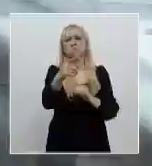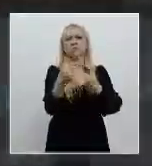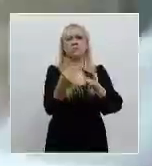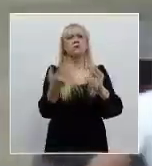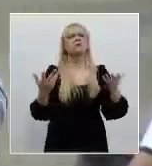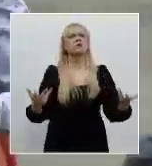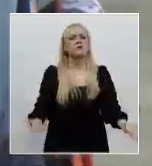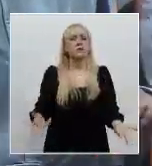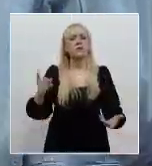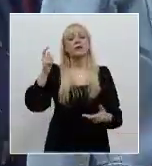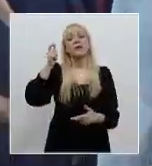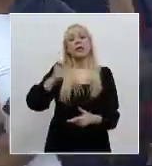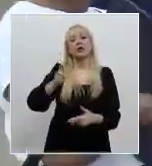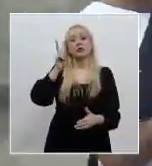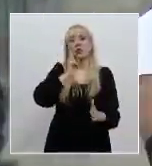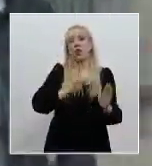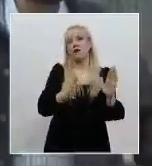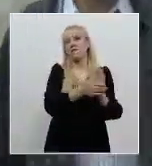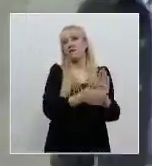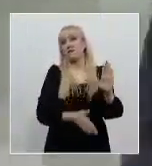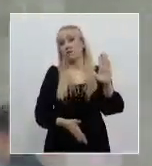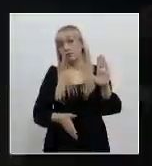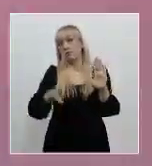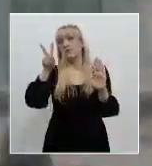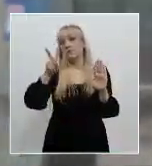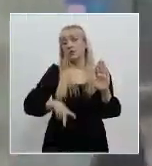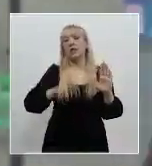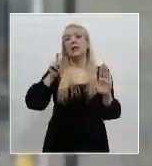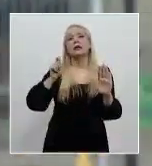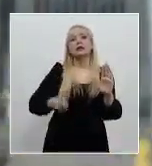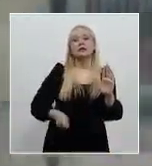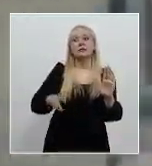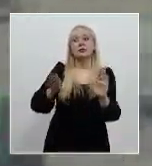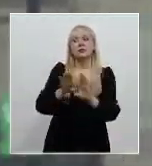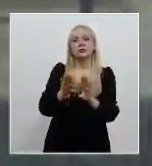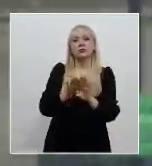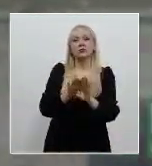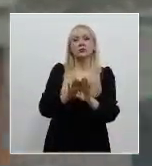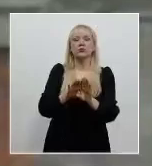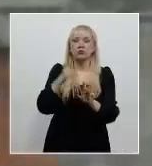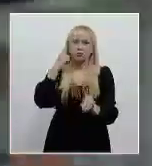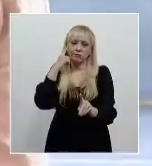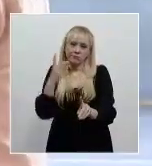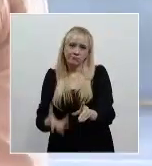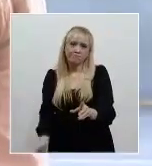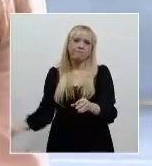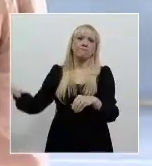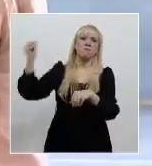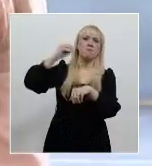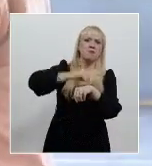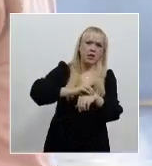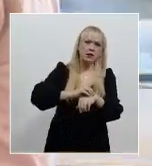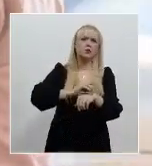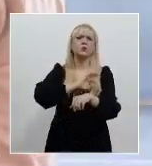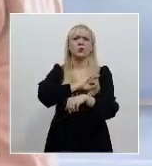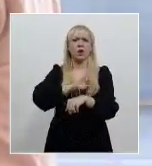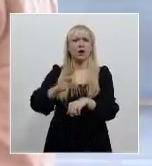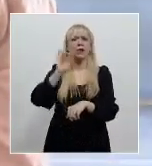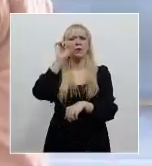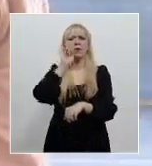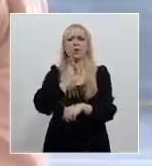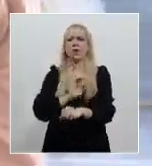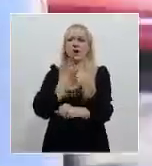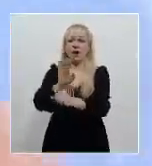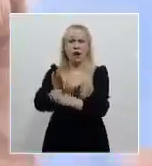rigen por un estándar probatorio mínimo al tratarse de un procedimiento sumarísimo, pues la ley de acceso de las mujeres a una